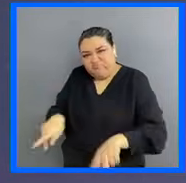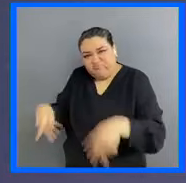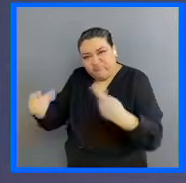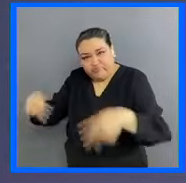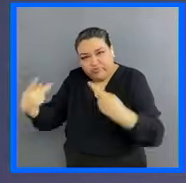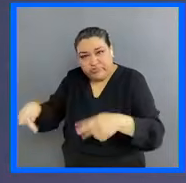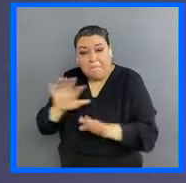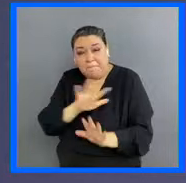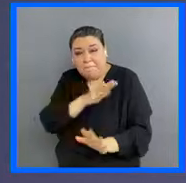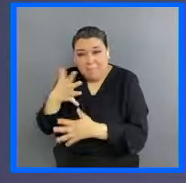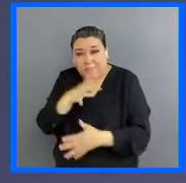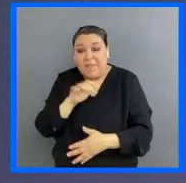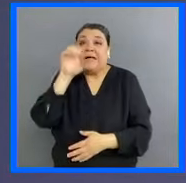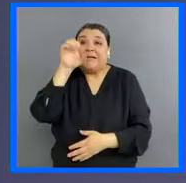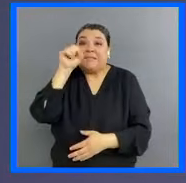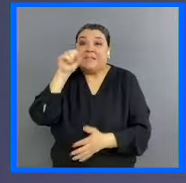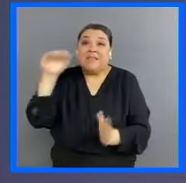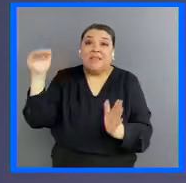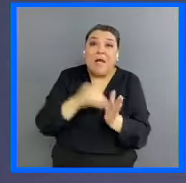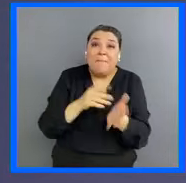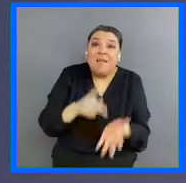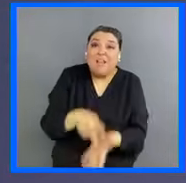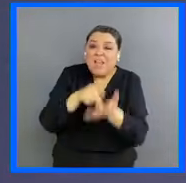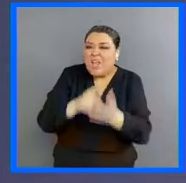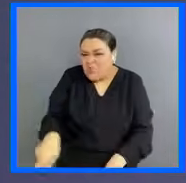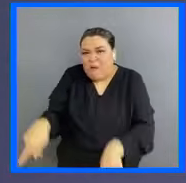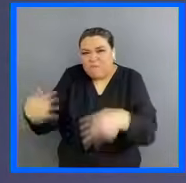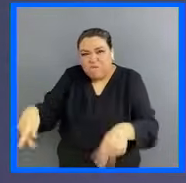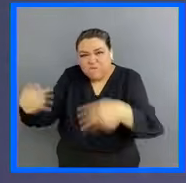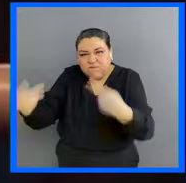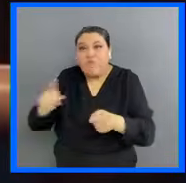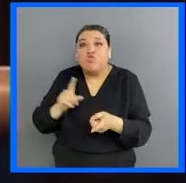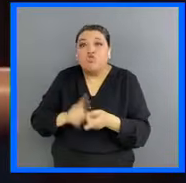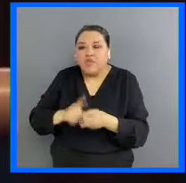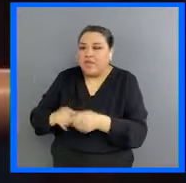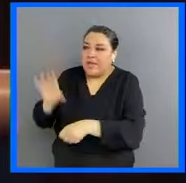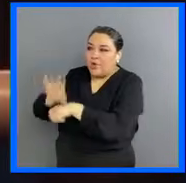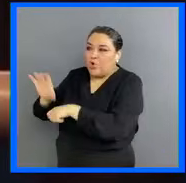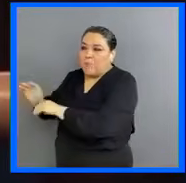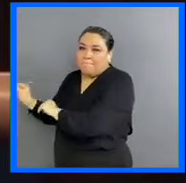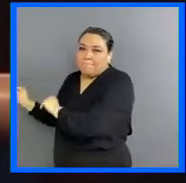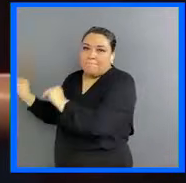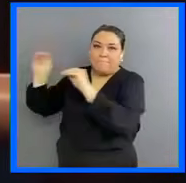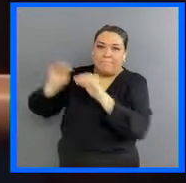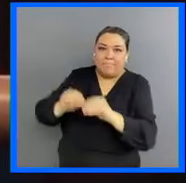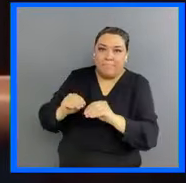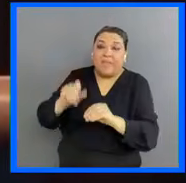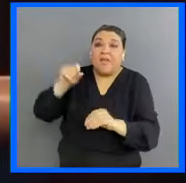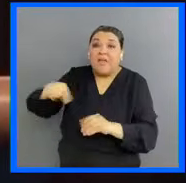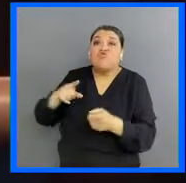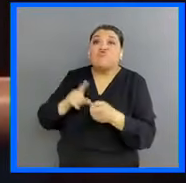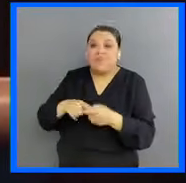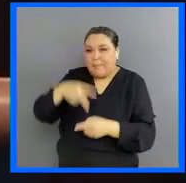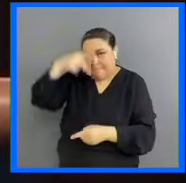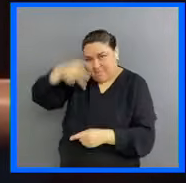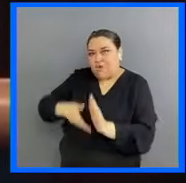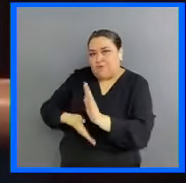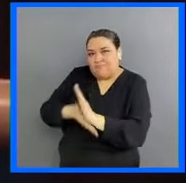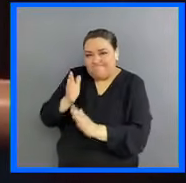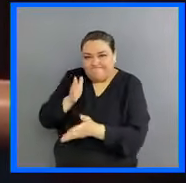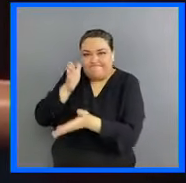60 toneladas de esta droga procedente de Colombia con camiones procedentes de México. El Departamento de